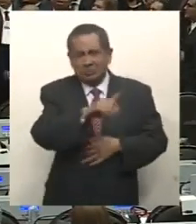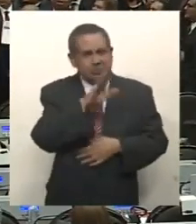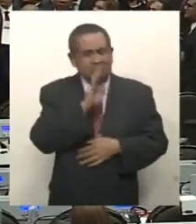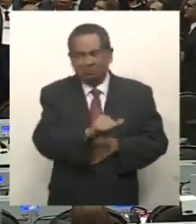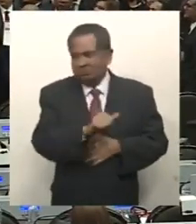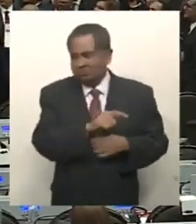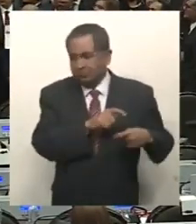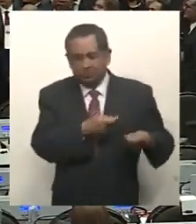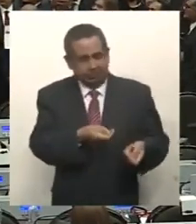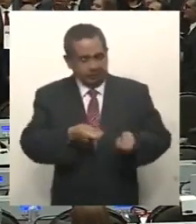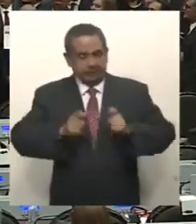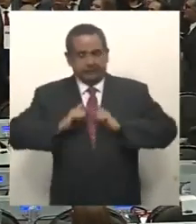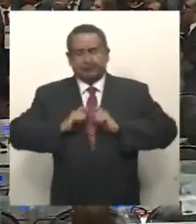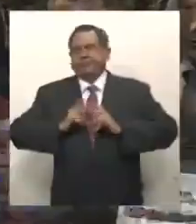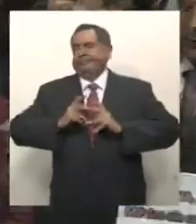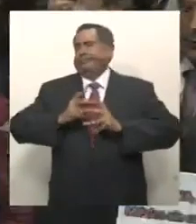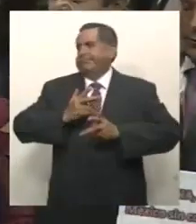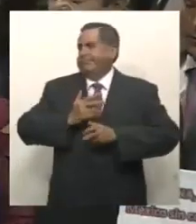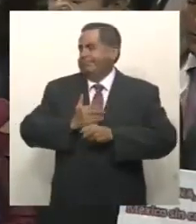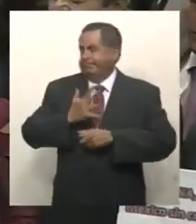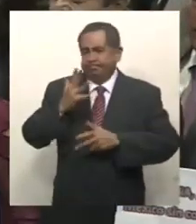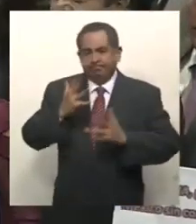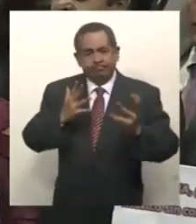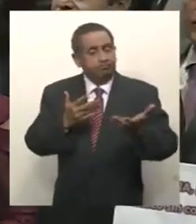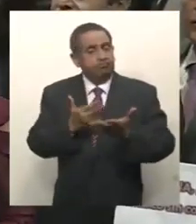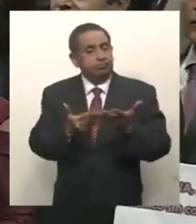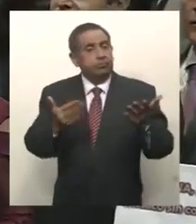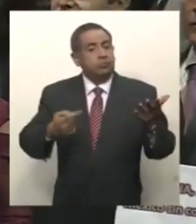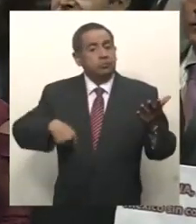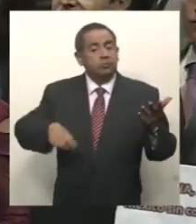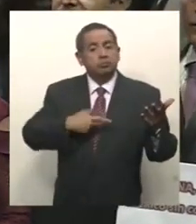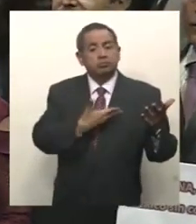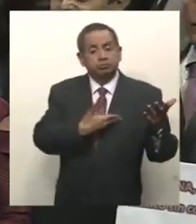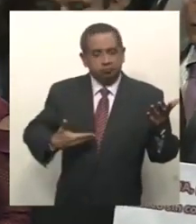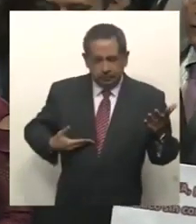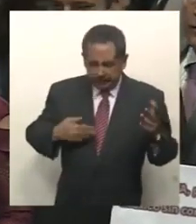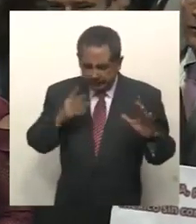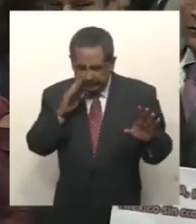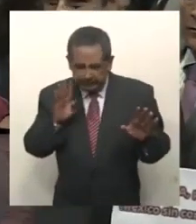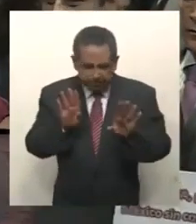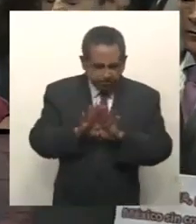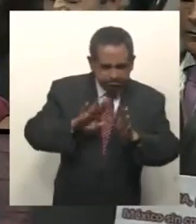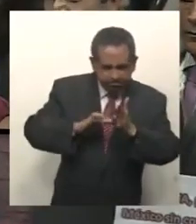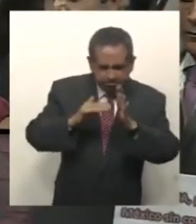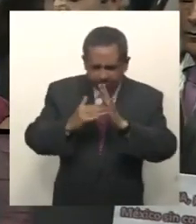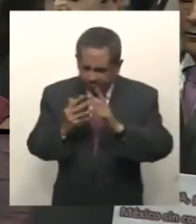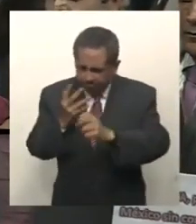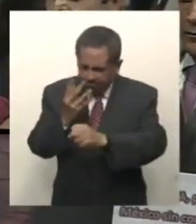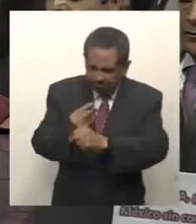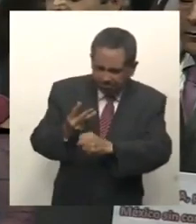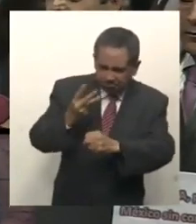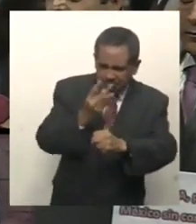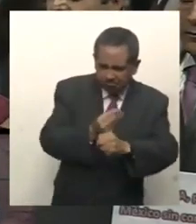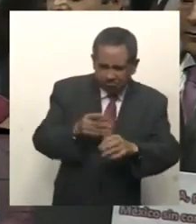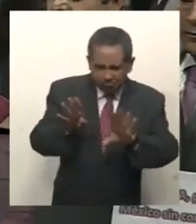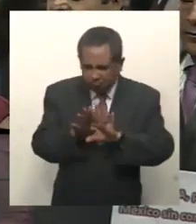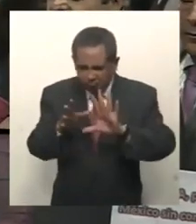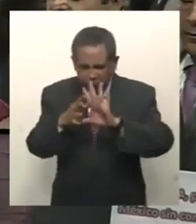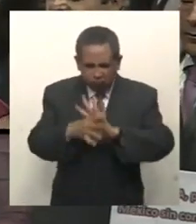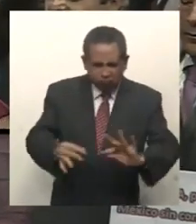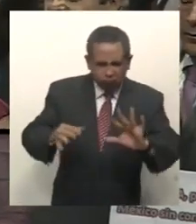y que ahora se está enfrentando para enmendarlo, como el caballero de la